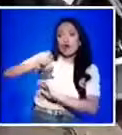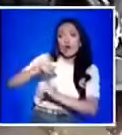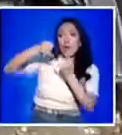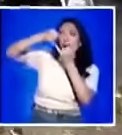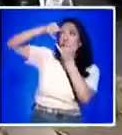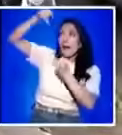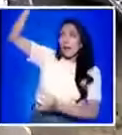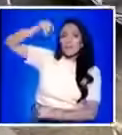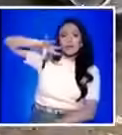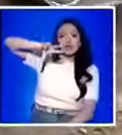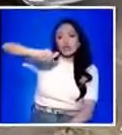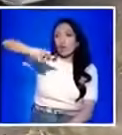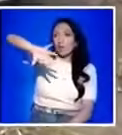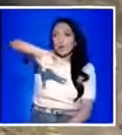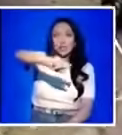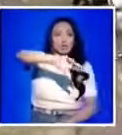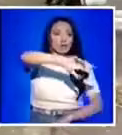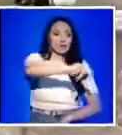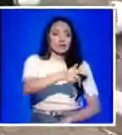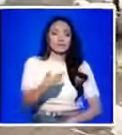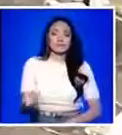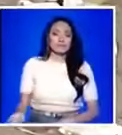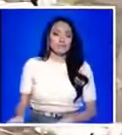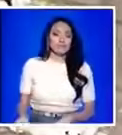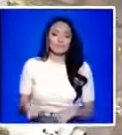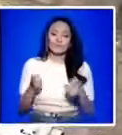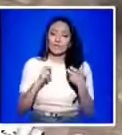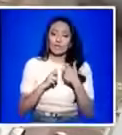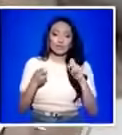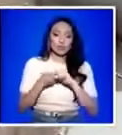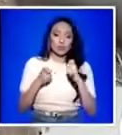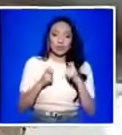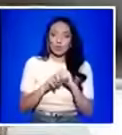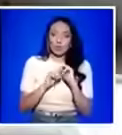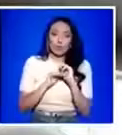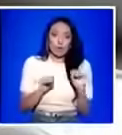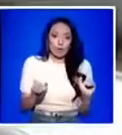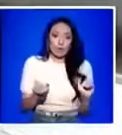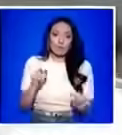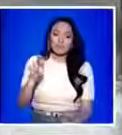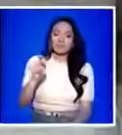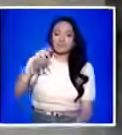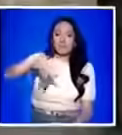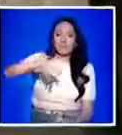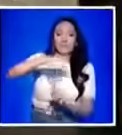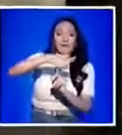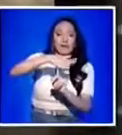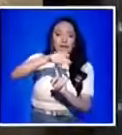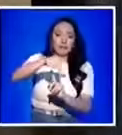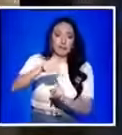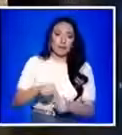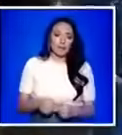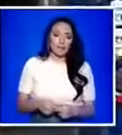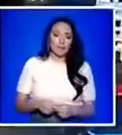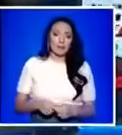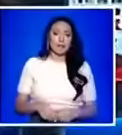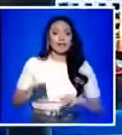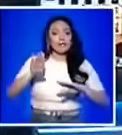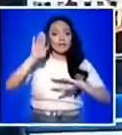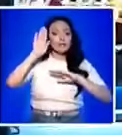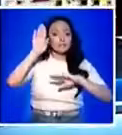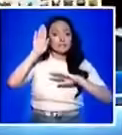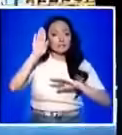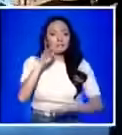que se roban, que sustraen y dejan en tinieblas, en penumbra a los parques de aquí de la ciudad. El compromiso también a